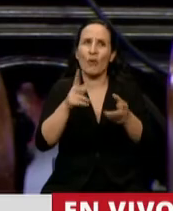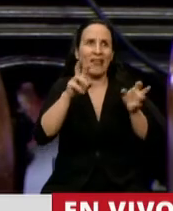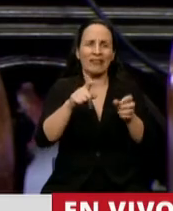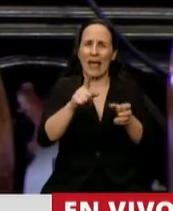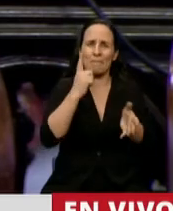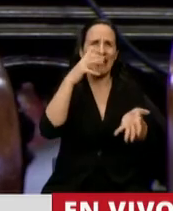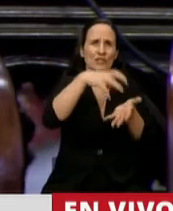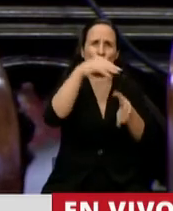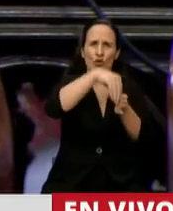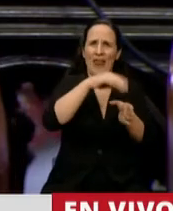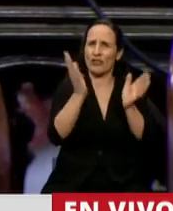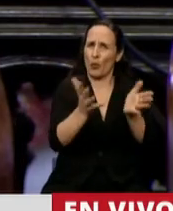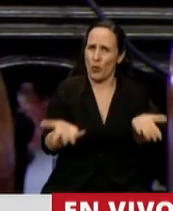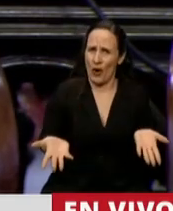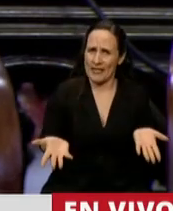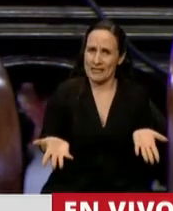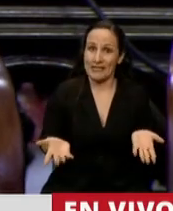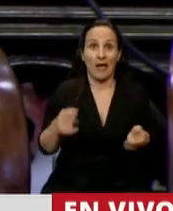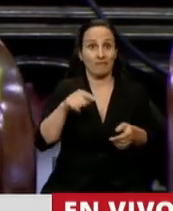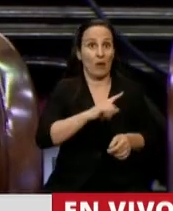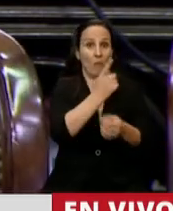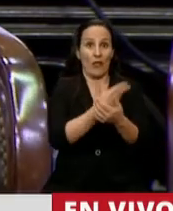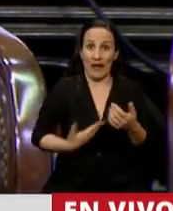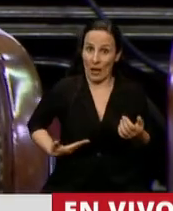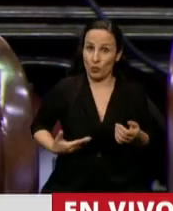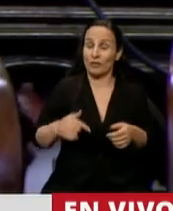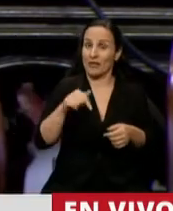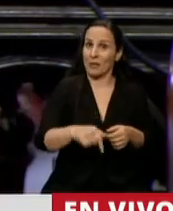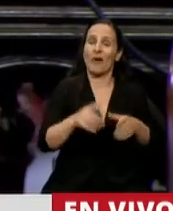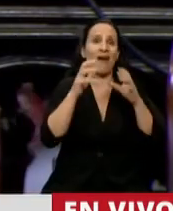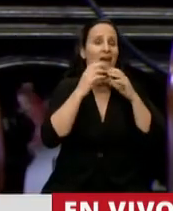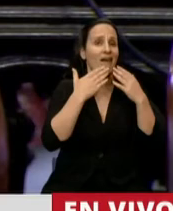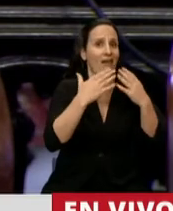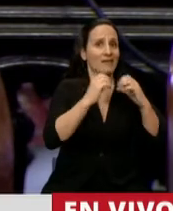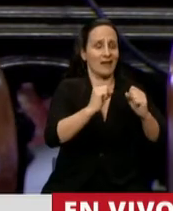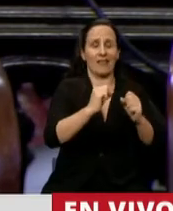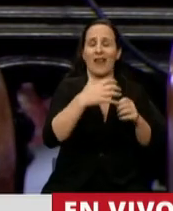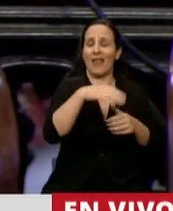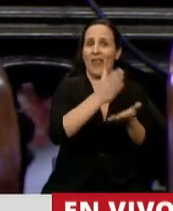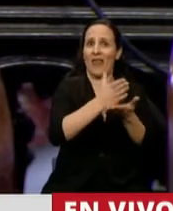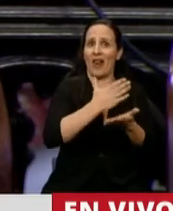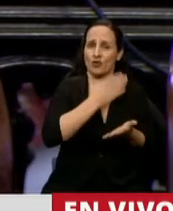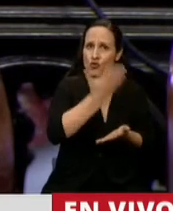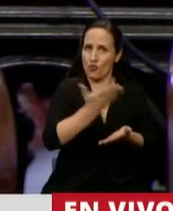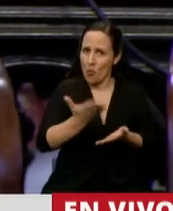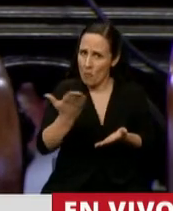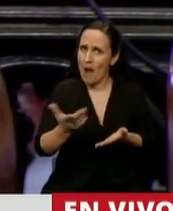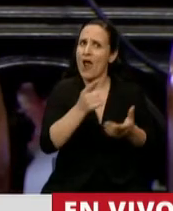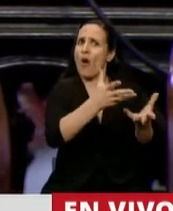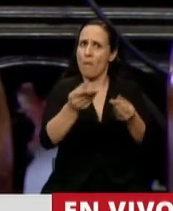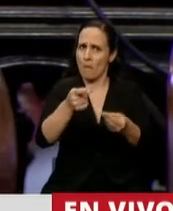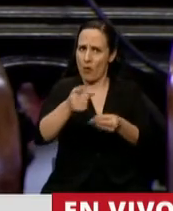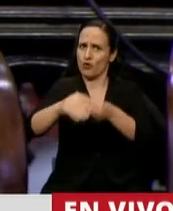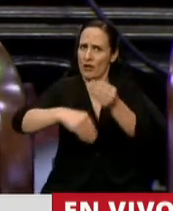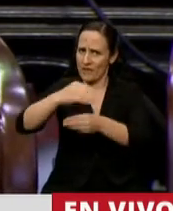institucional y porque ahora mismo nuestro Poder Ejecutivo, a través de la Secretaría de Derechos Humanos, también está acompañando a la familia, porque sabemos de